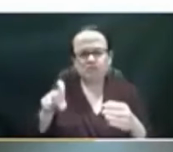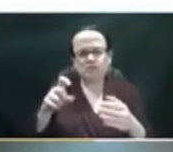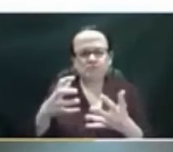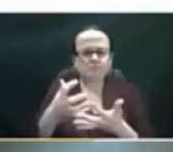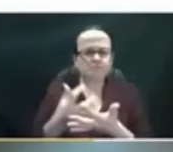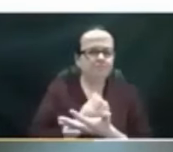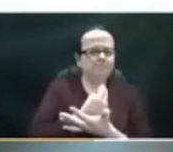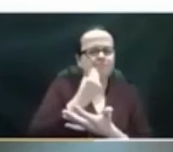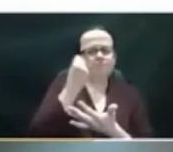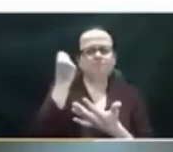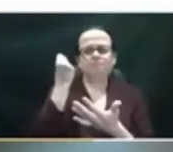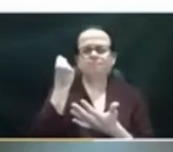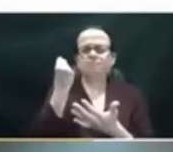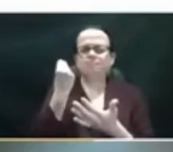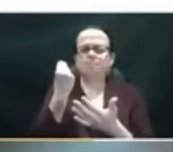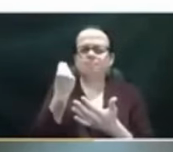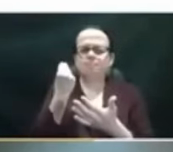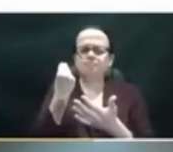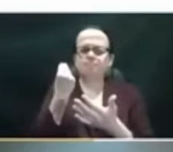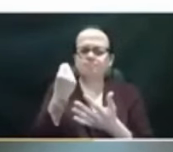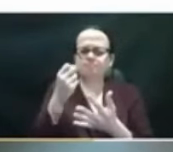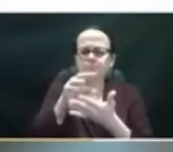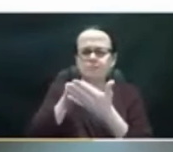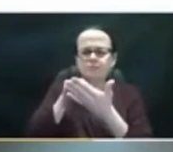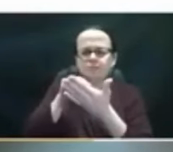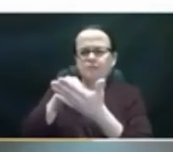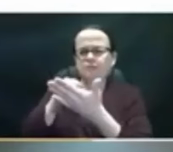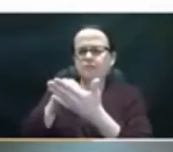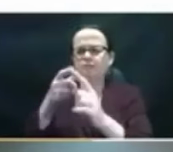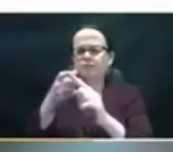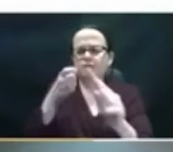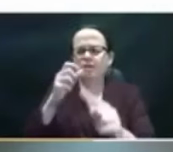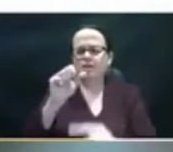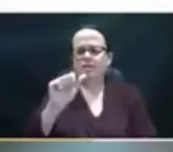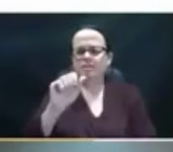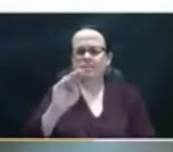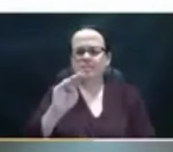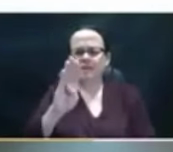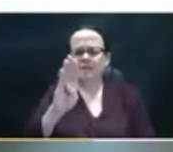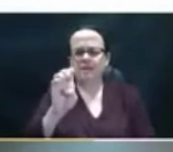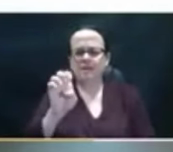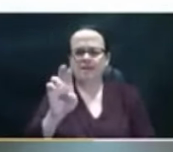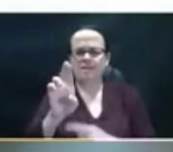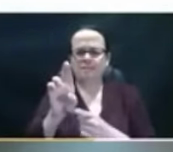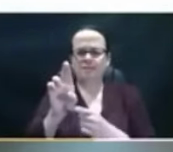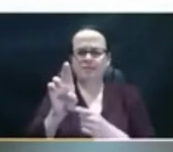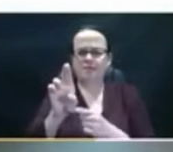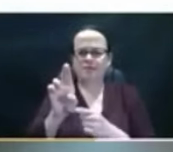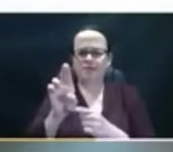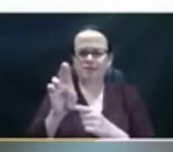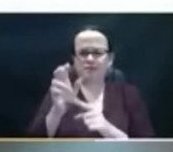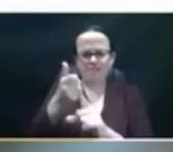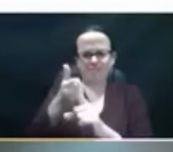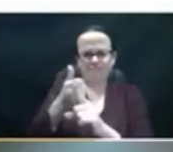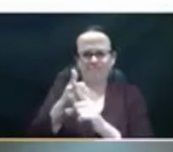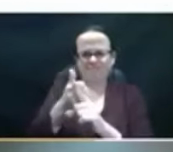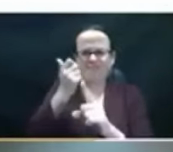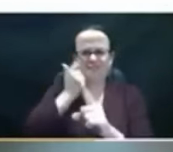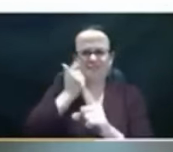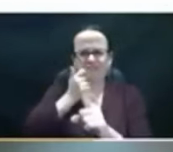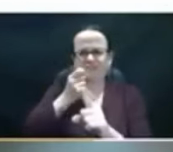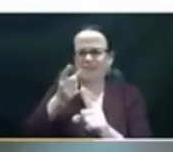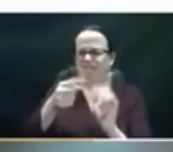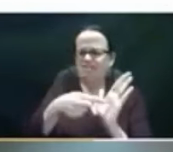apoyar o incentivar esta planificación centrada en la persona, por favor, aprendan de Amber, porque ella